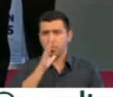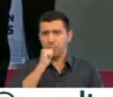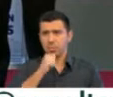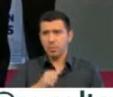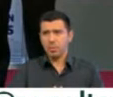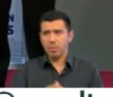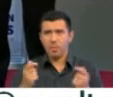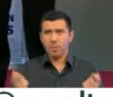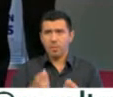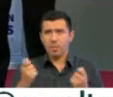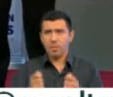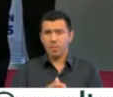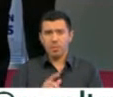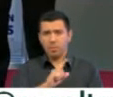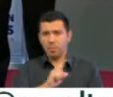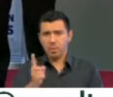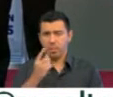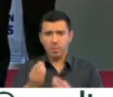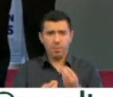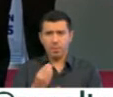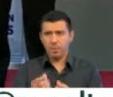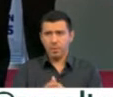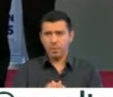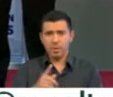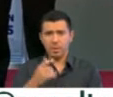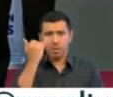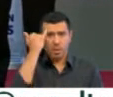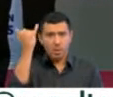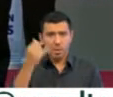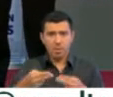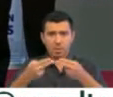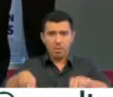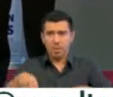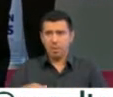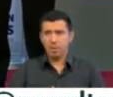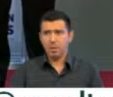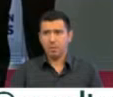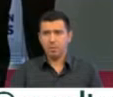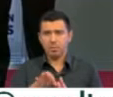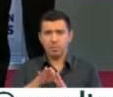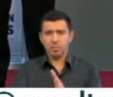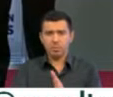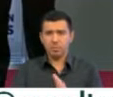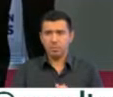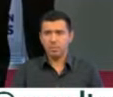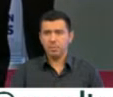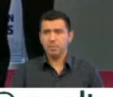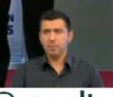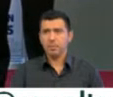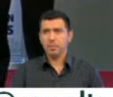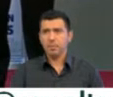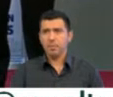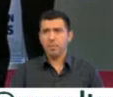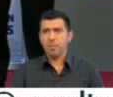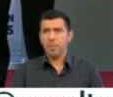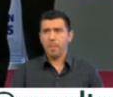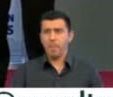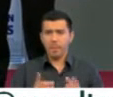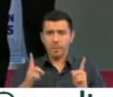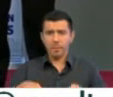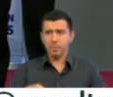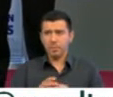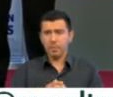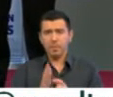han promovido, ni van a promover la llamada ideología de género.